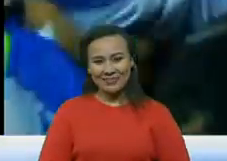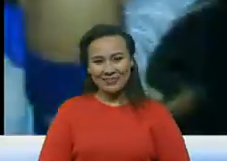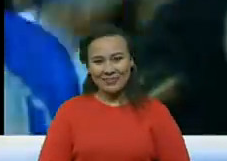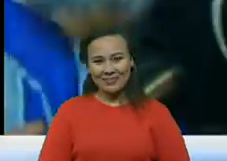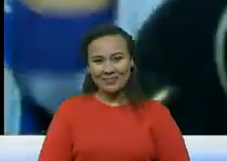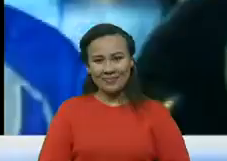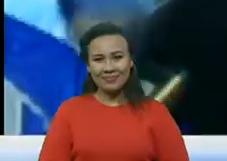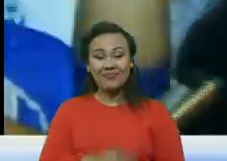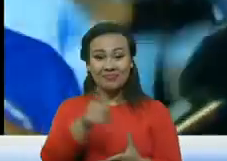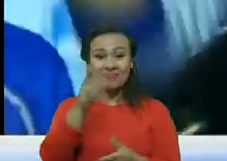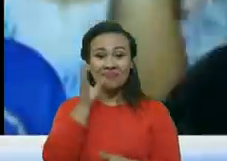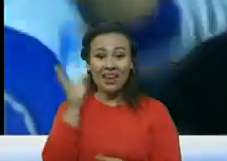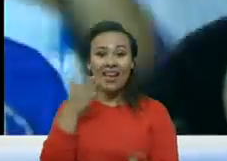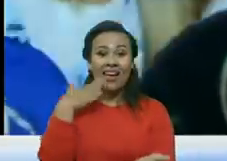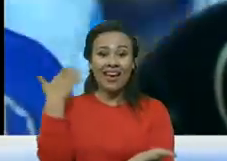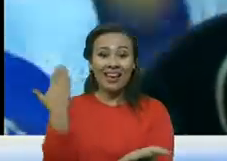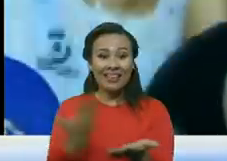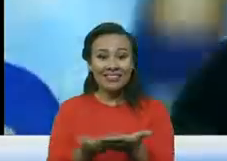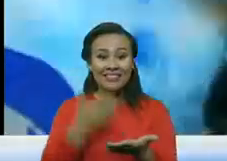Navidad.